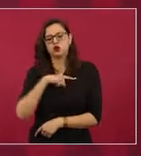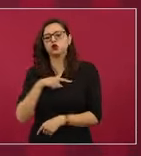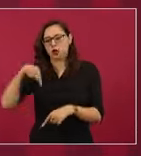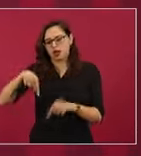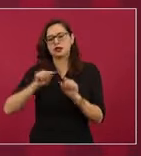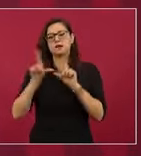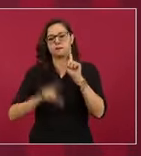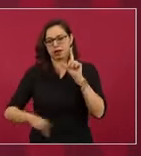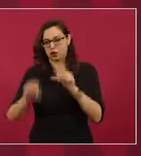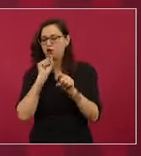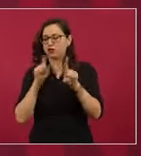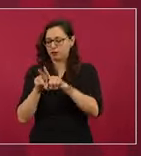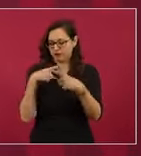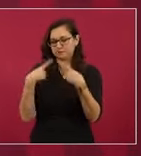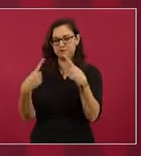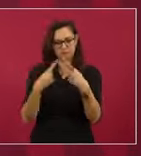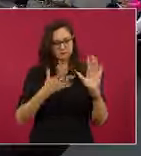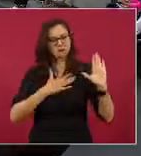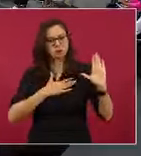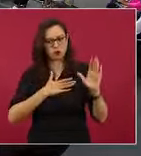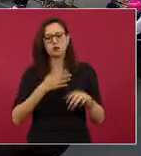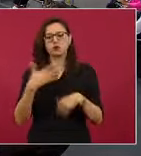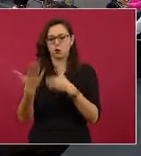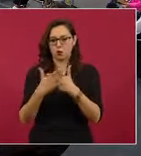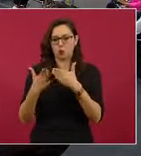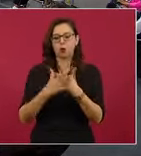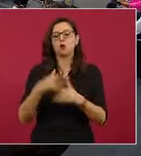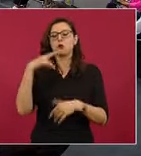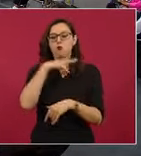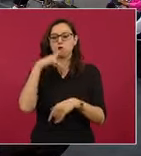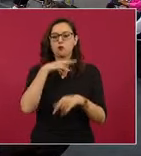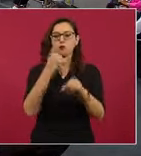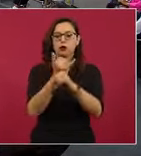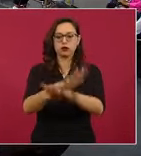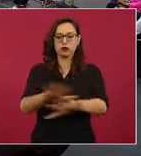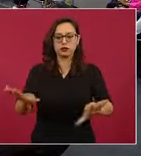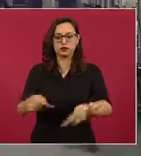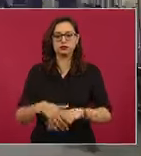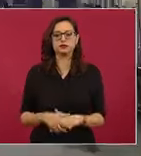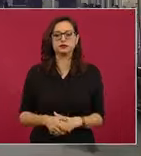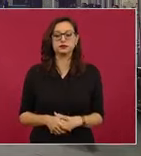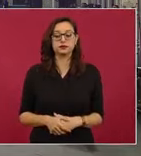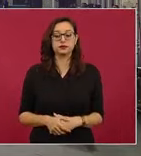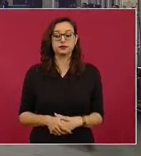informar. Es un compromiso que tenemos. ¿Se recibiría antes